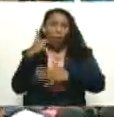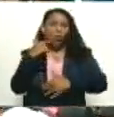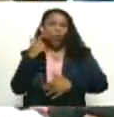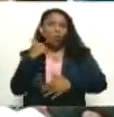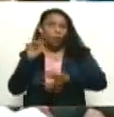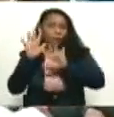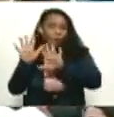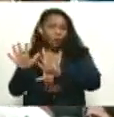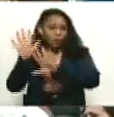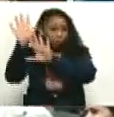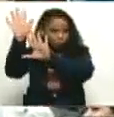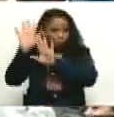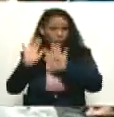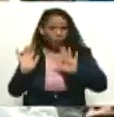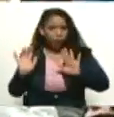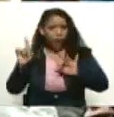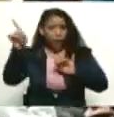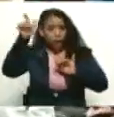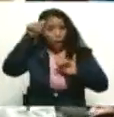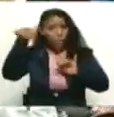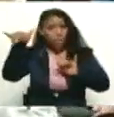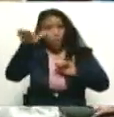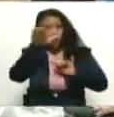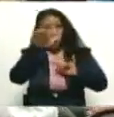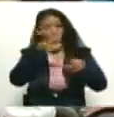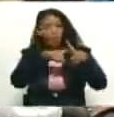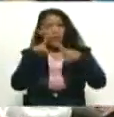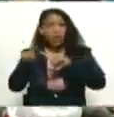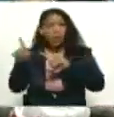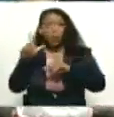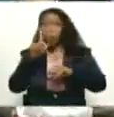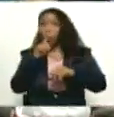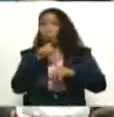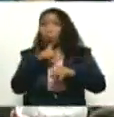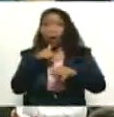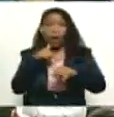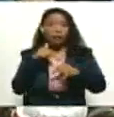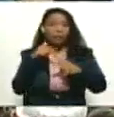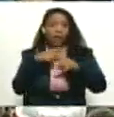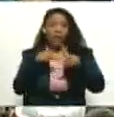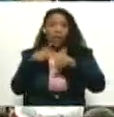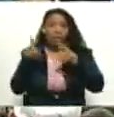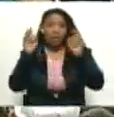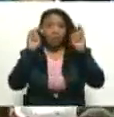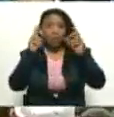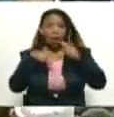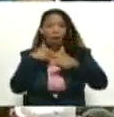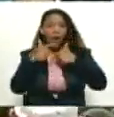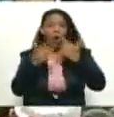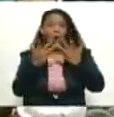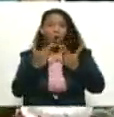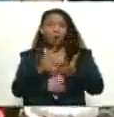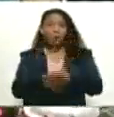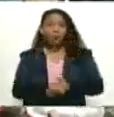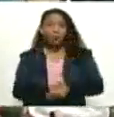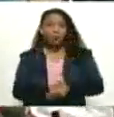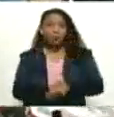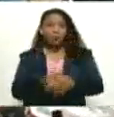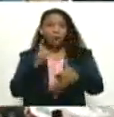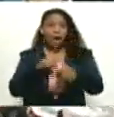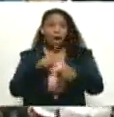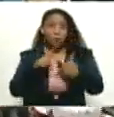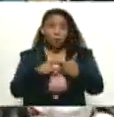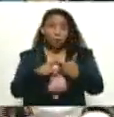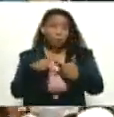eso, sobre un pueblo, ahí no hay distingo de ningún tipo. No hay diferencias de ningún tipo. Entonces